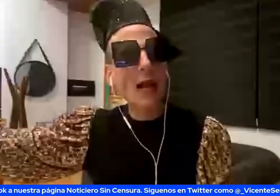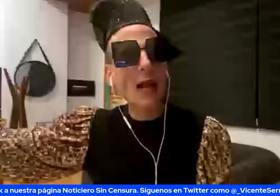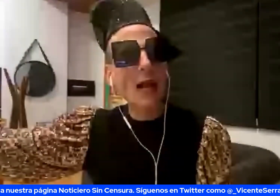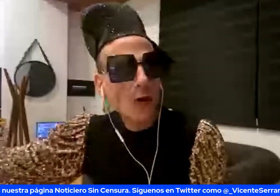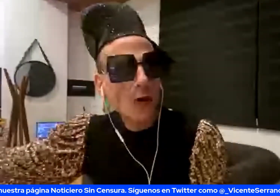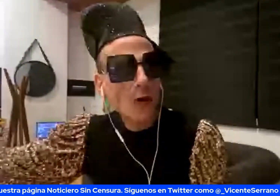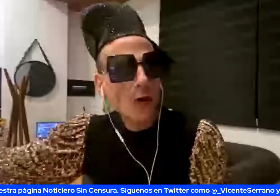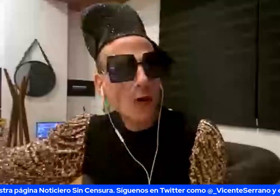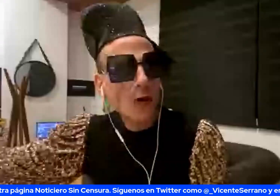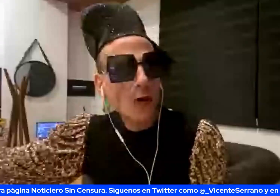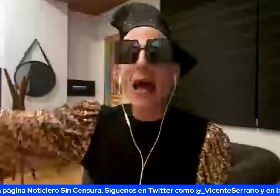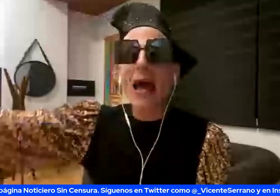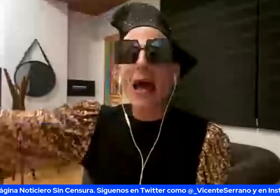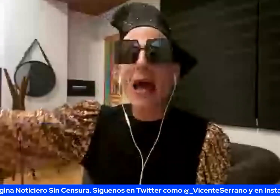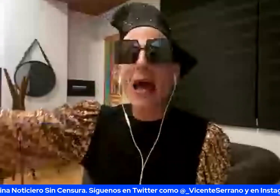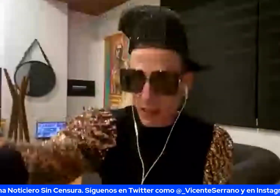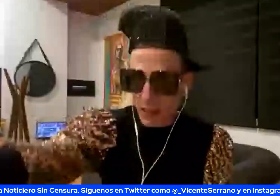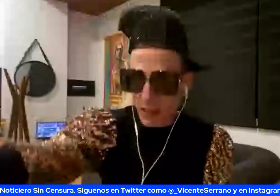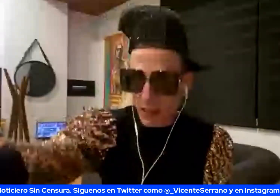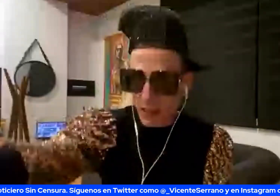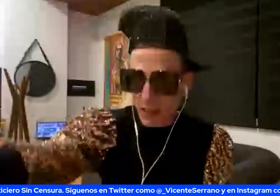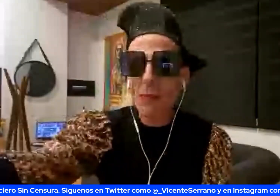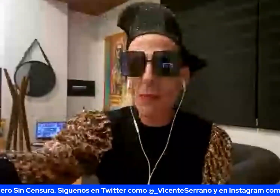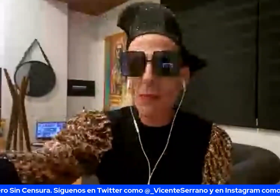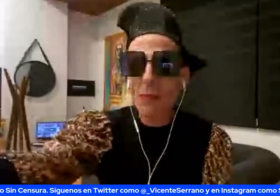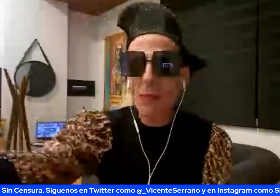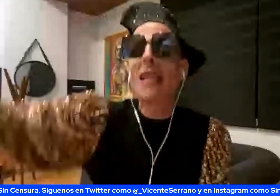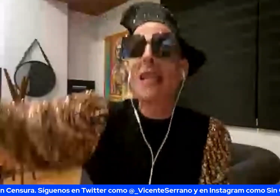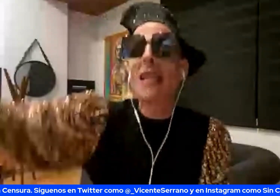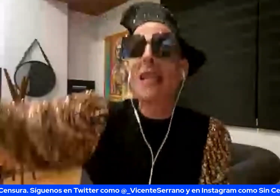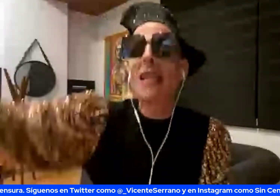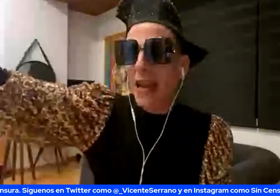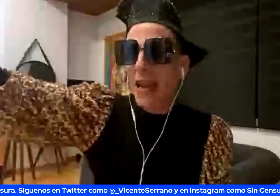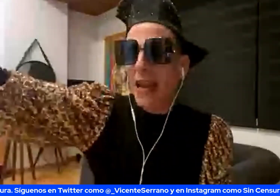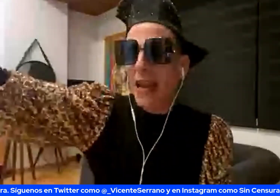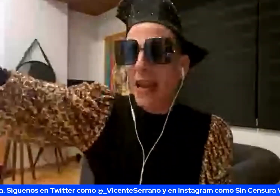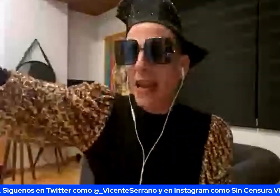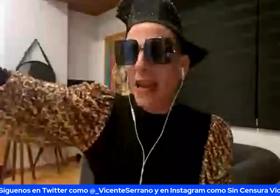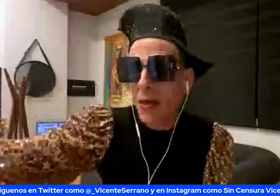de medicamentos para que las farmacéuticas le